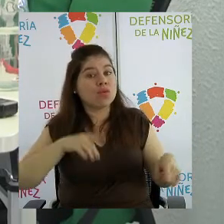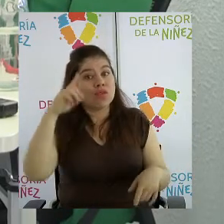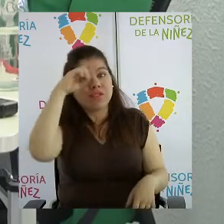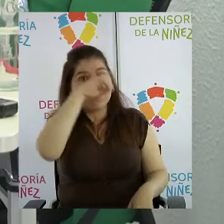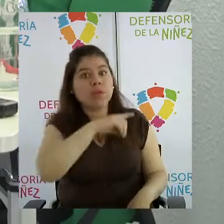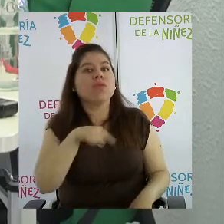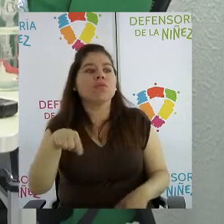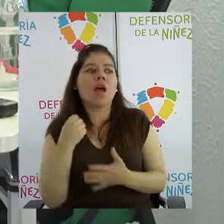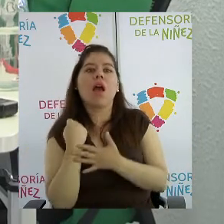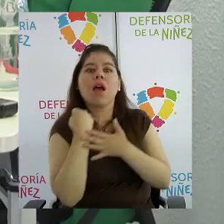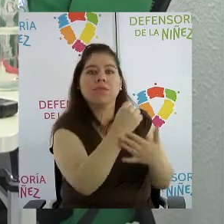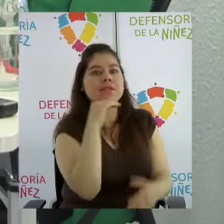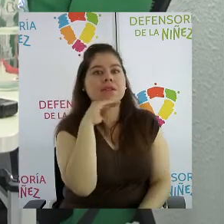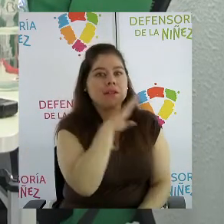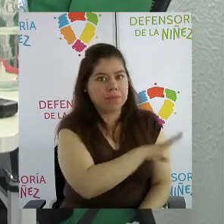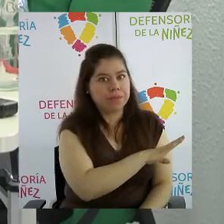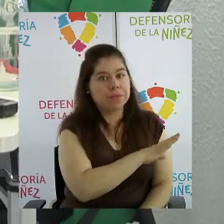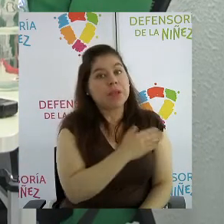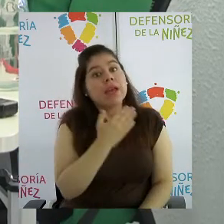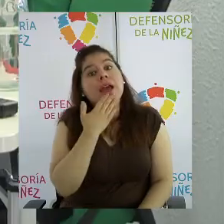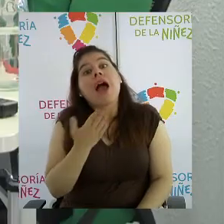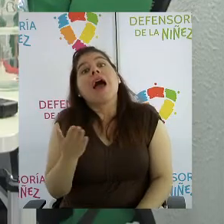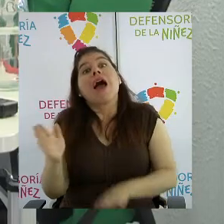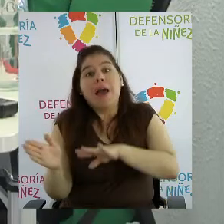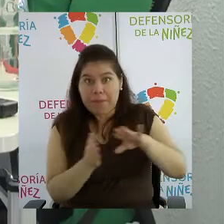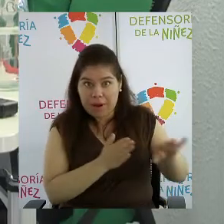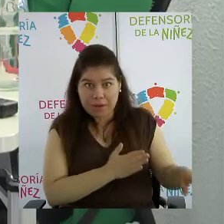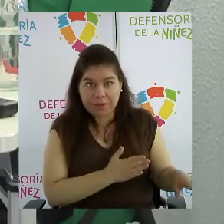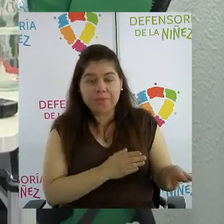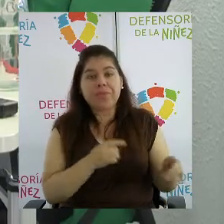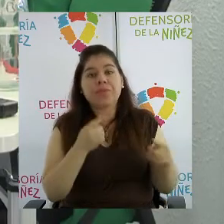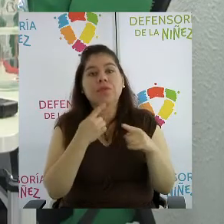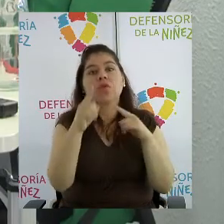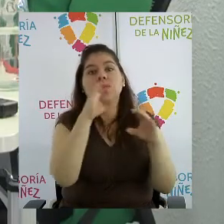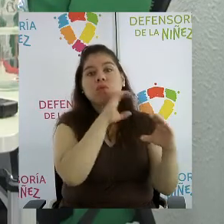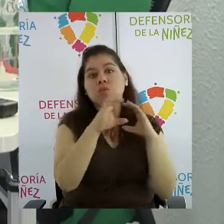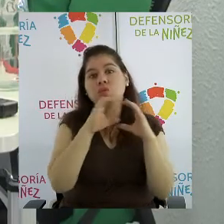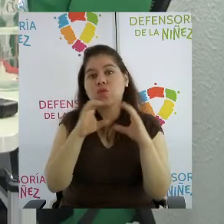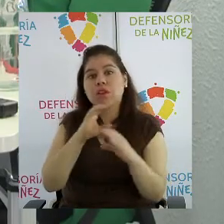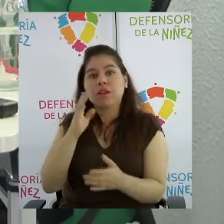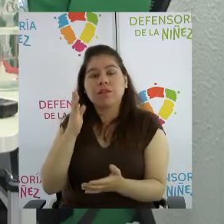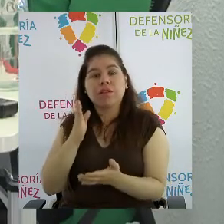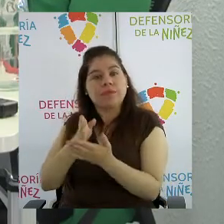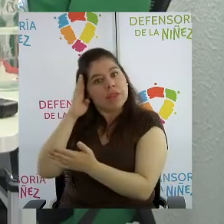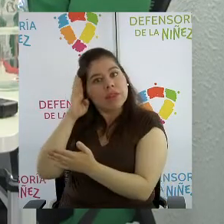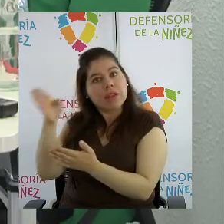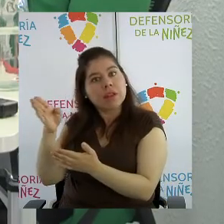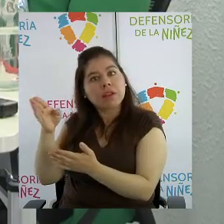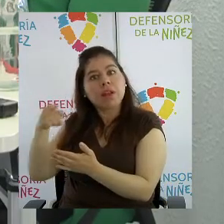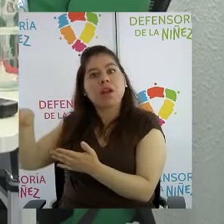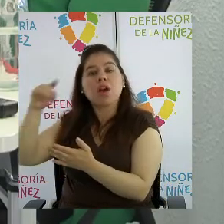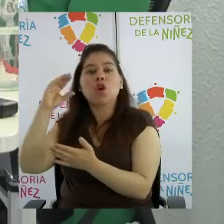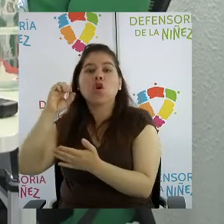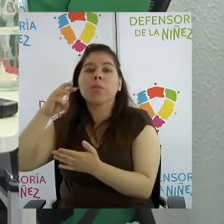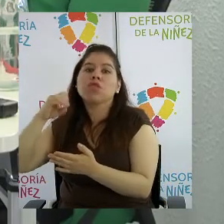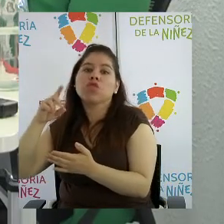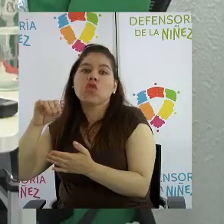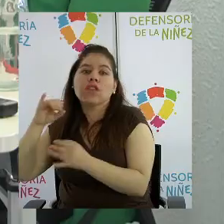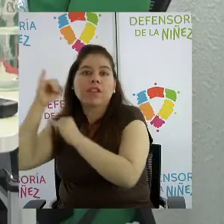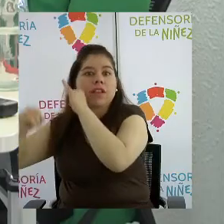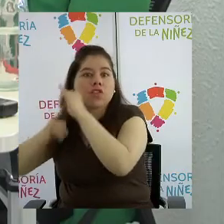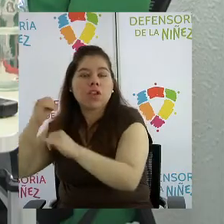pronta. Adicionalmente, hemos entregado espacios de comunicación directa del Alto Comisionado de Derechos Humanos y de la Comisión Interamericana de Derechos Humanos con niños